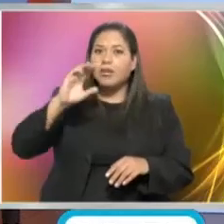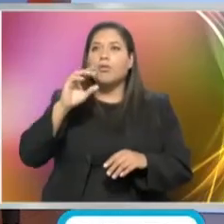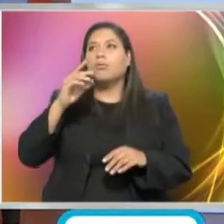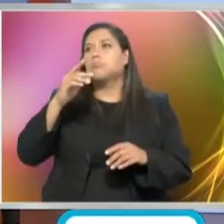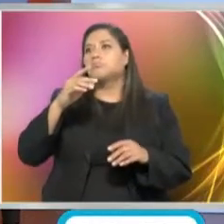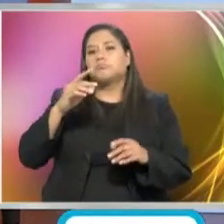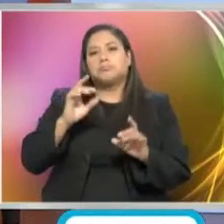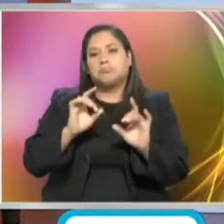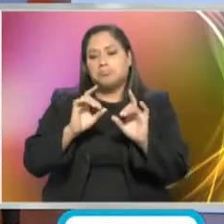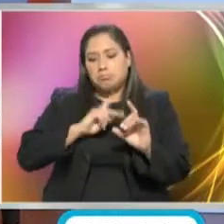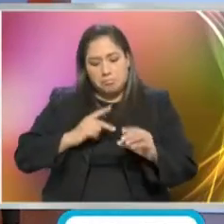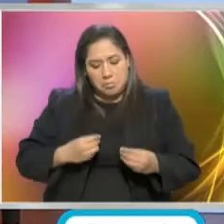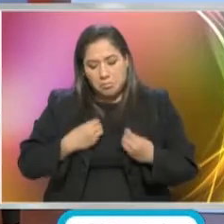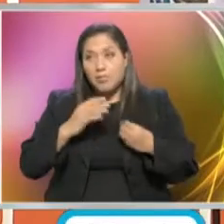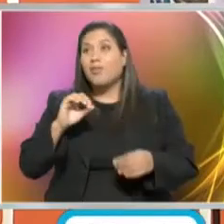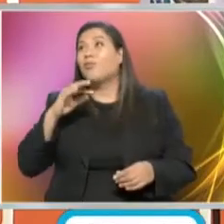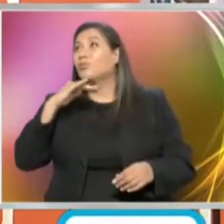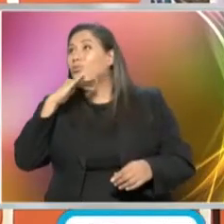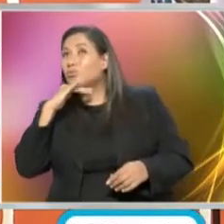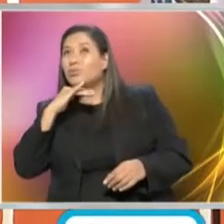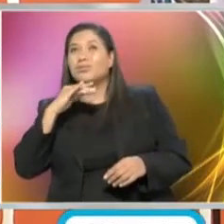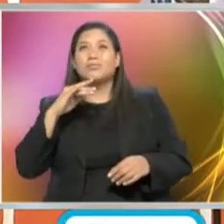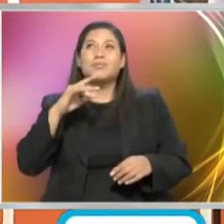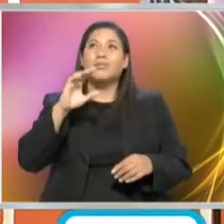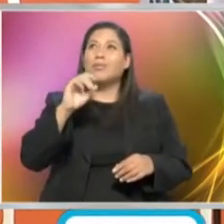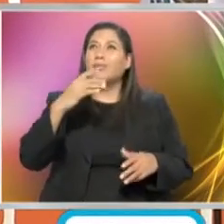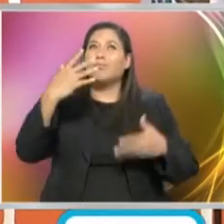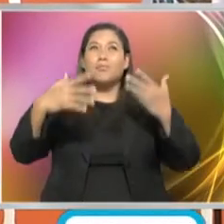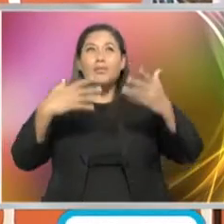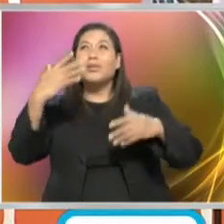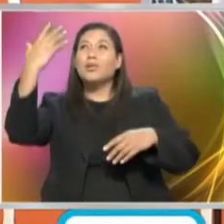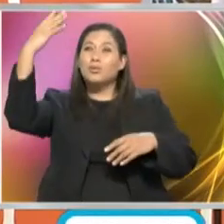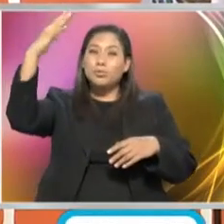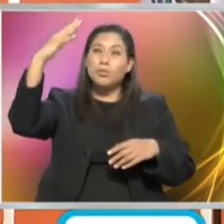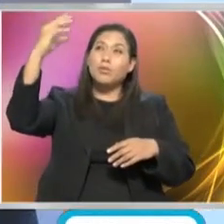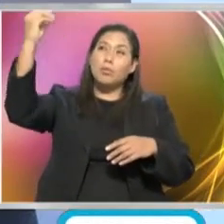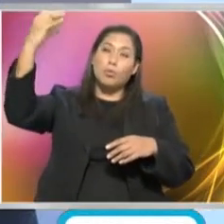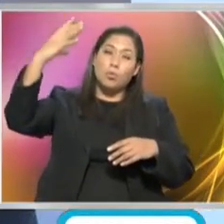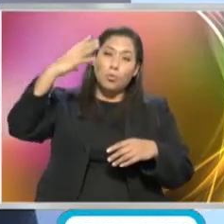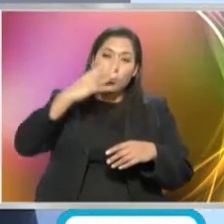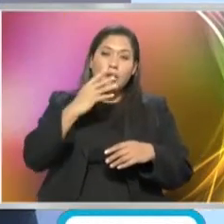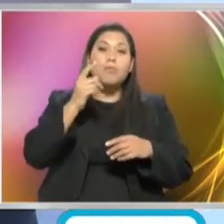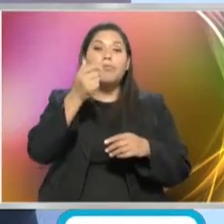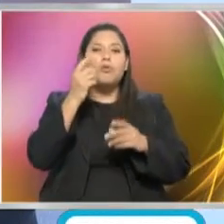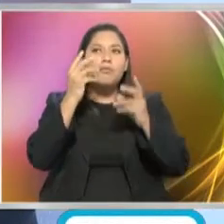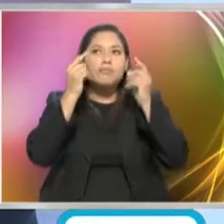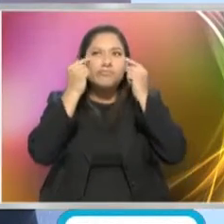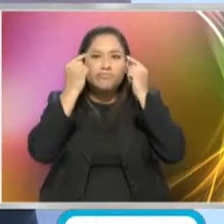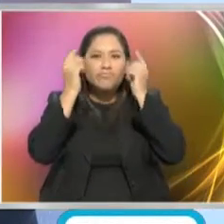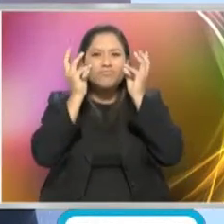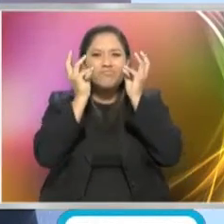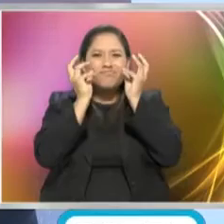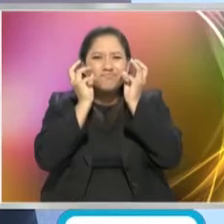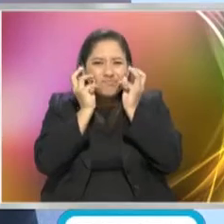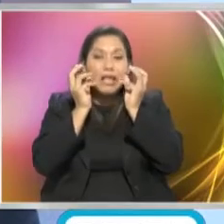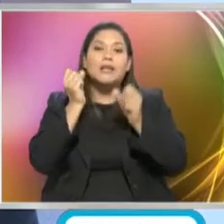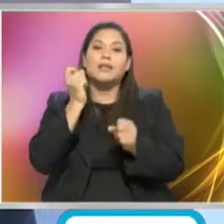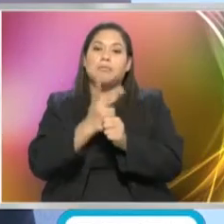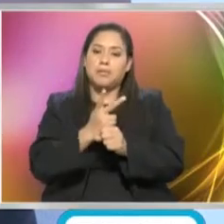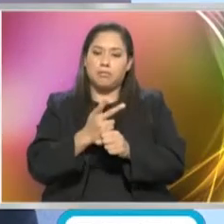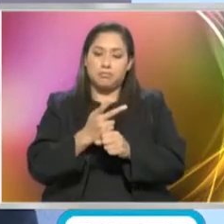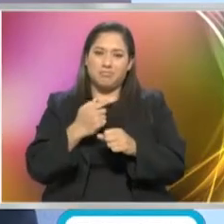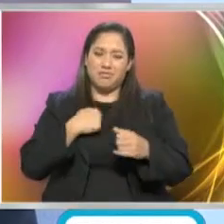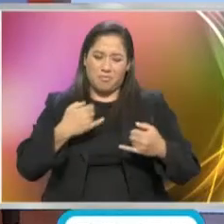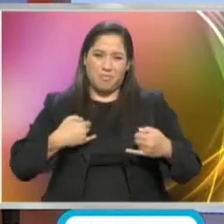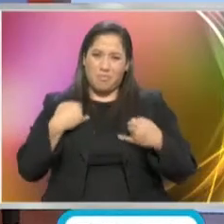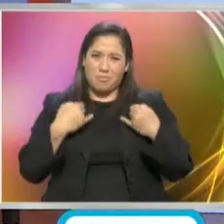gravedad, la contaminación, los efectos del sol sobre nuestra piel, empezamos a envejecer de manera prematura. Ya.